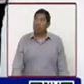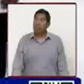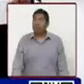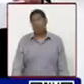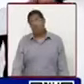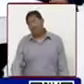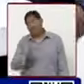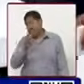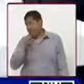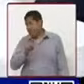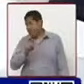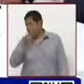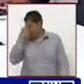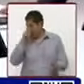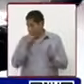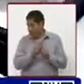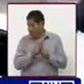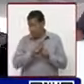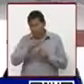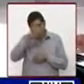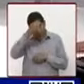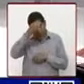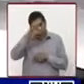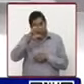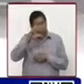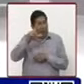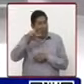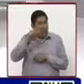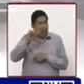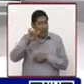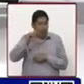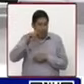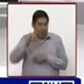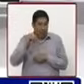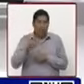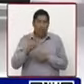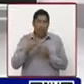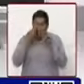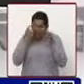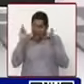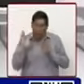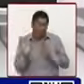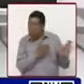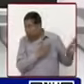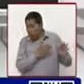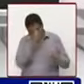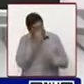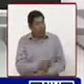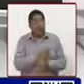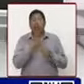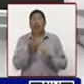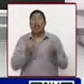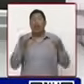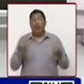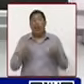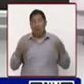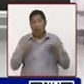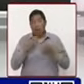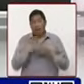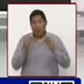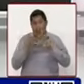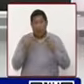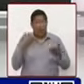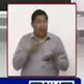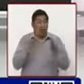No estoy de acuerdo en algo con Claudio. Eso de que el Halloween esté desplazando nuestras tradiciones, no lo creo, porque hay jóvenes, como les voy a